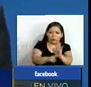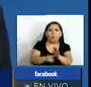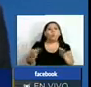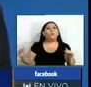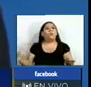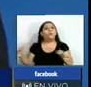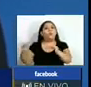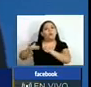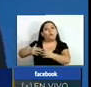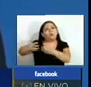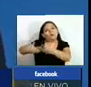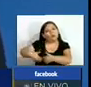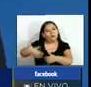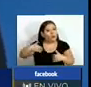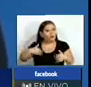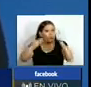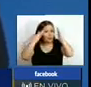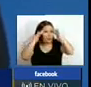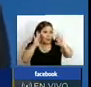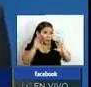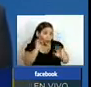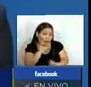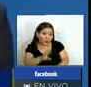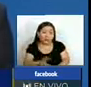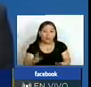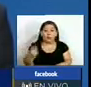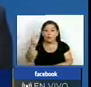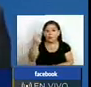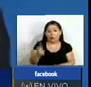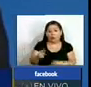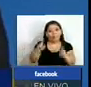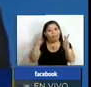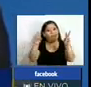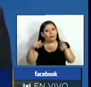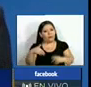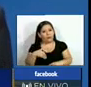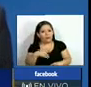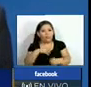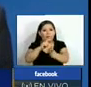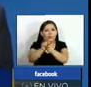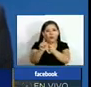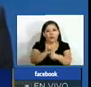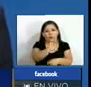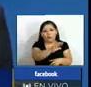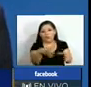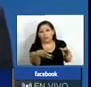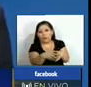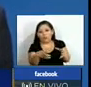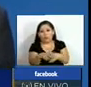reciprocidad, pero no puedo definir lo que va a hacer, dijo el comisionado de Relaciones Exteriores de la Unión Europea.